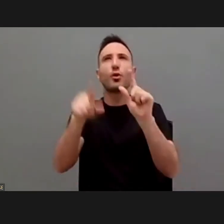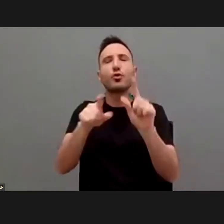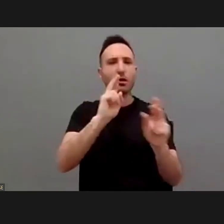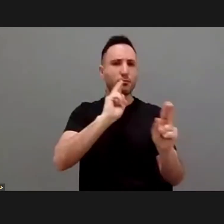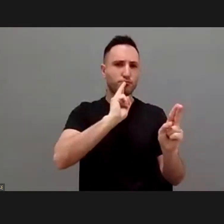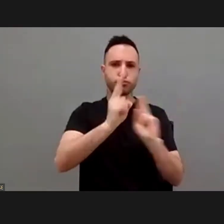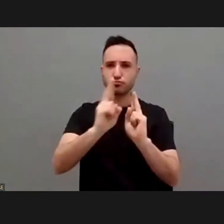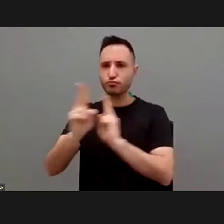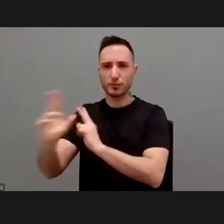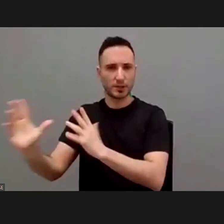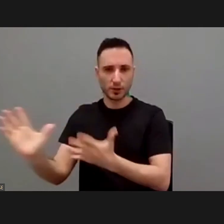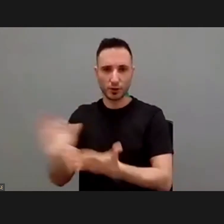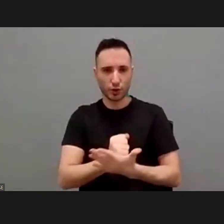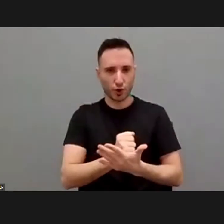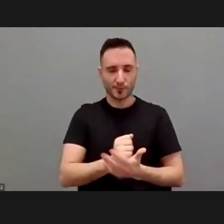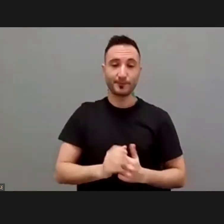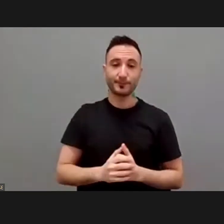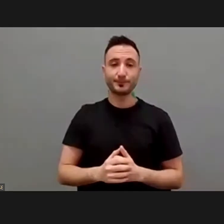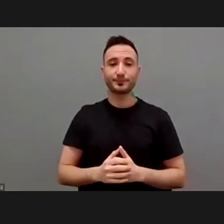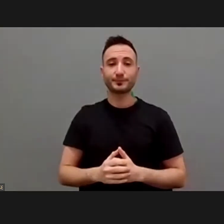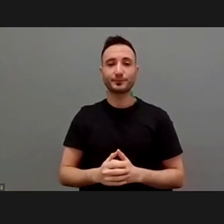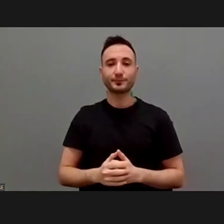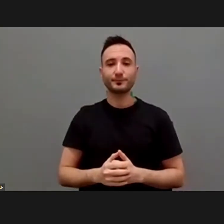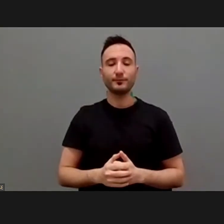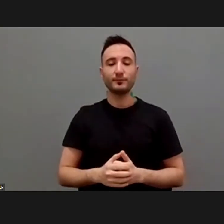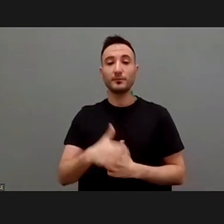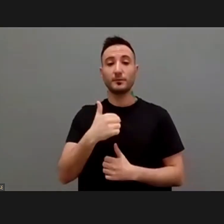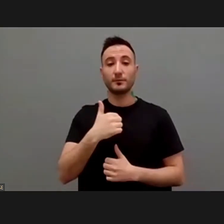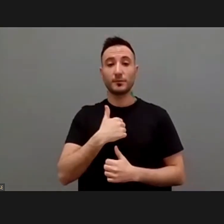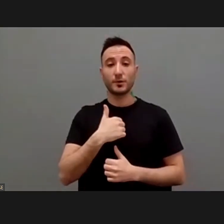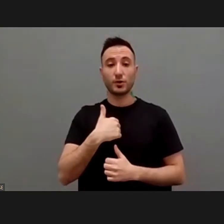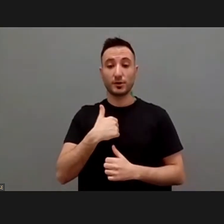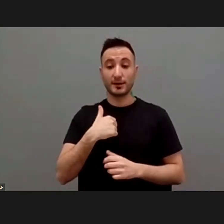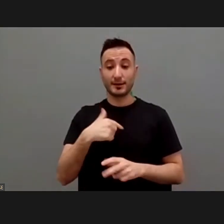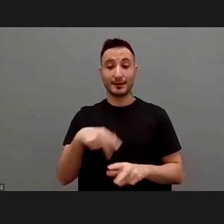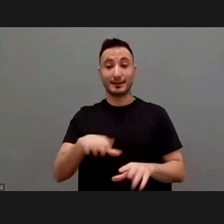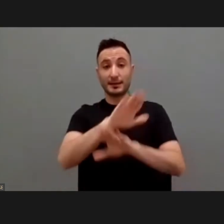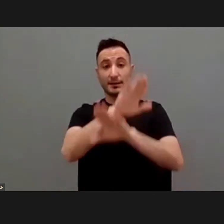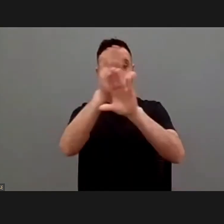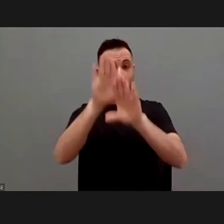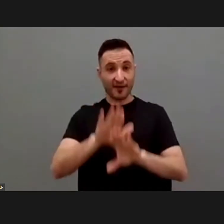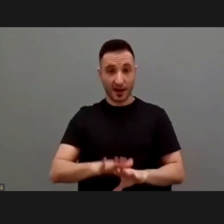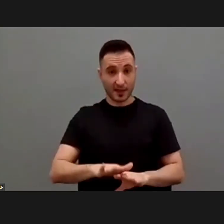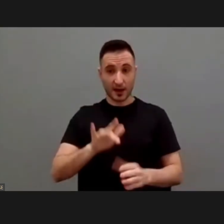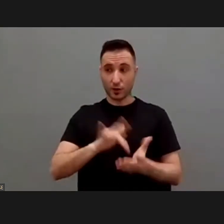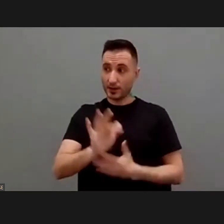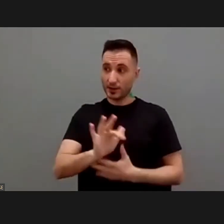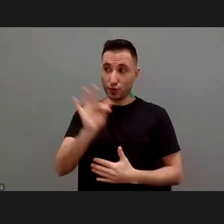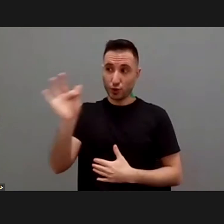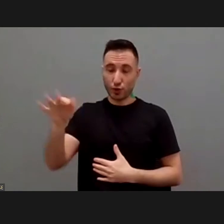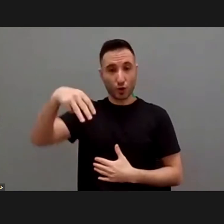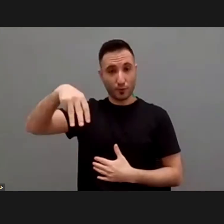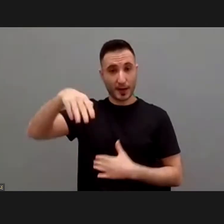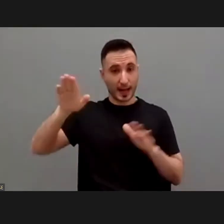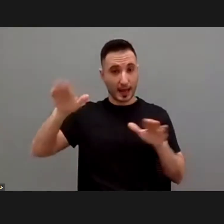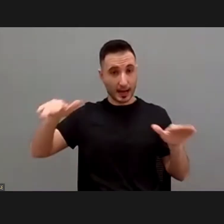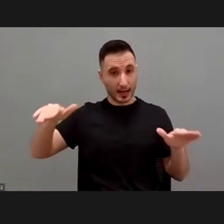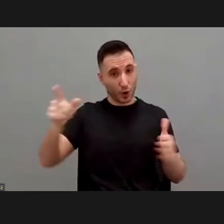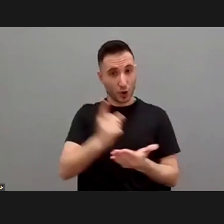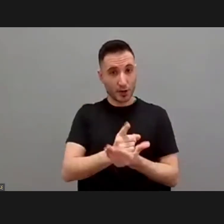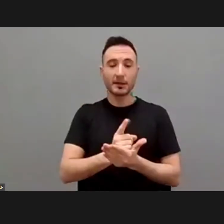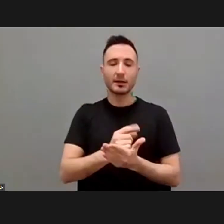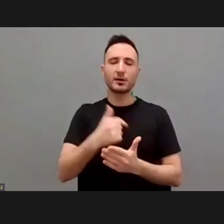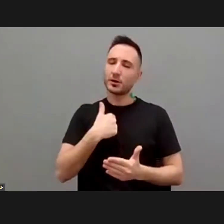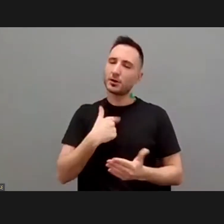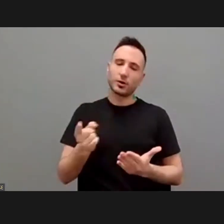que se suscitan. Yo, antes de finalizar y ya devolverte la palabra, Miguel Ángel, pues agradecer una vez